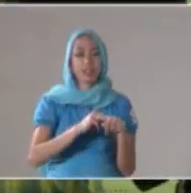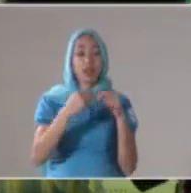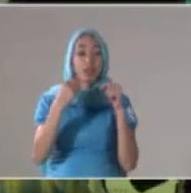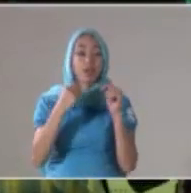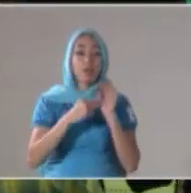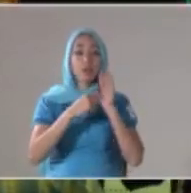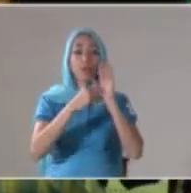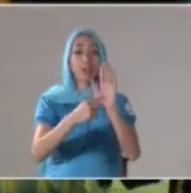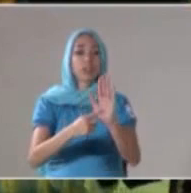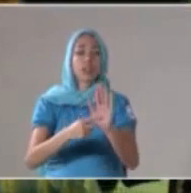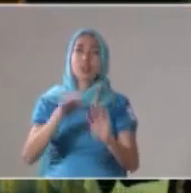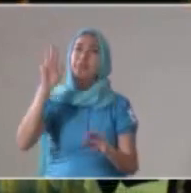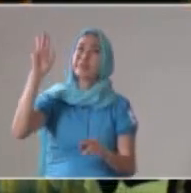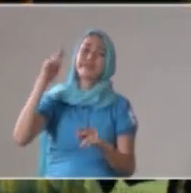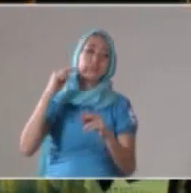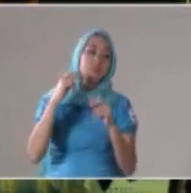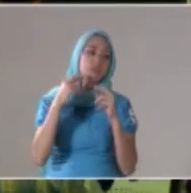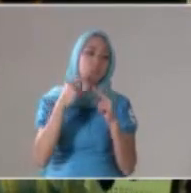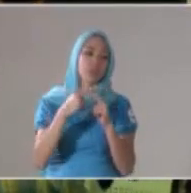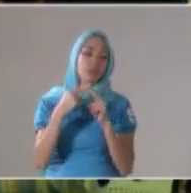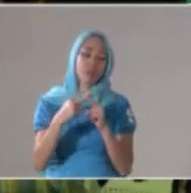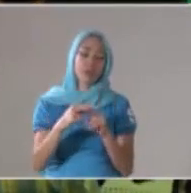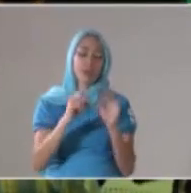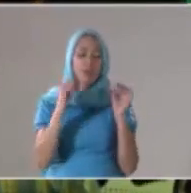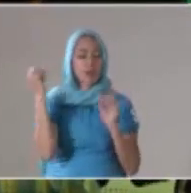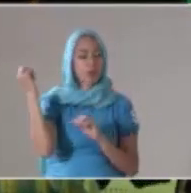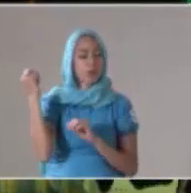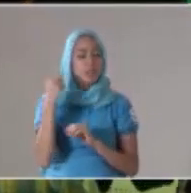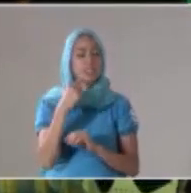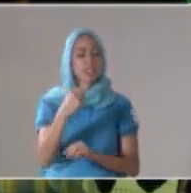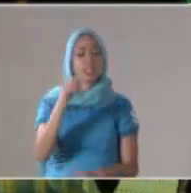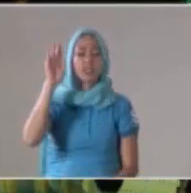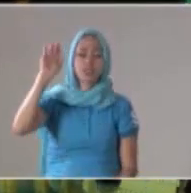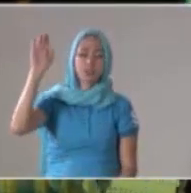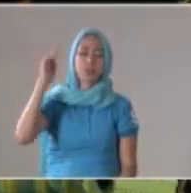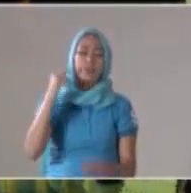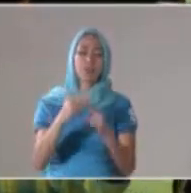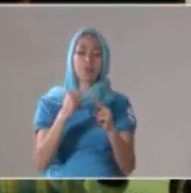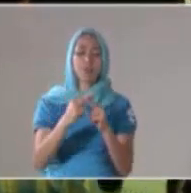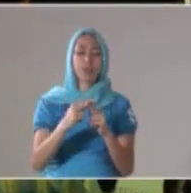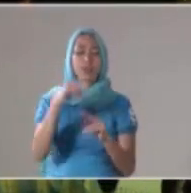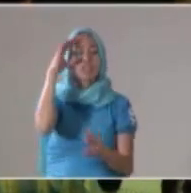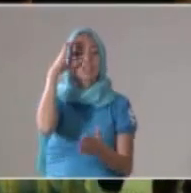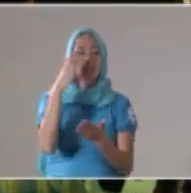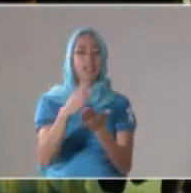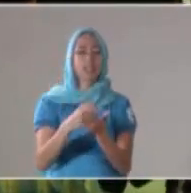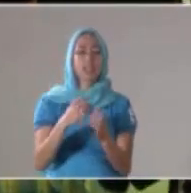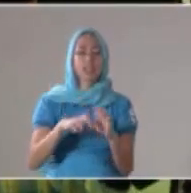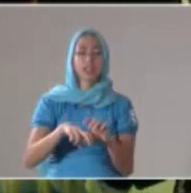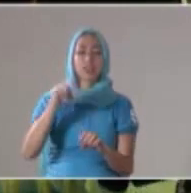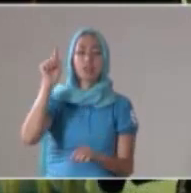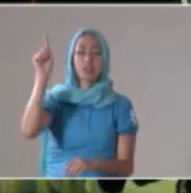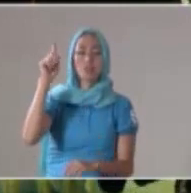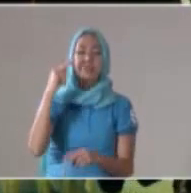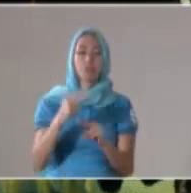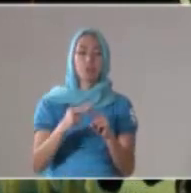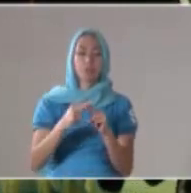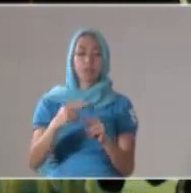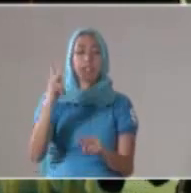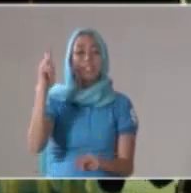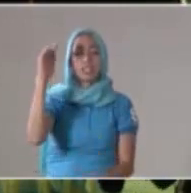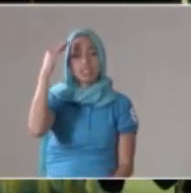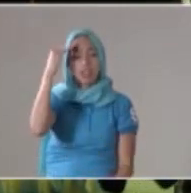Publicar tu nombre, invocar tu nombre, confesar tu nombre, creer en tu nombre. Y sabemos